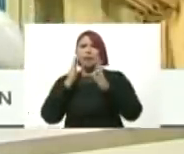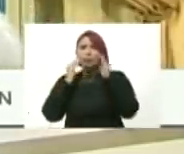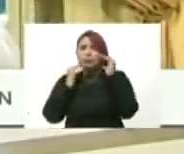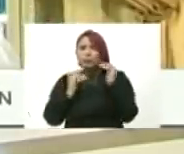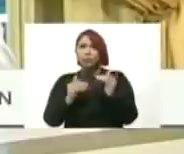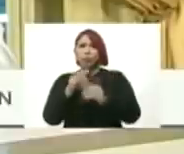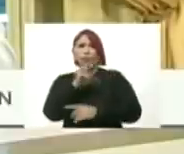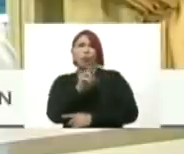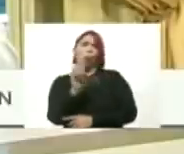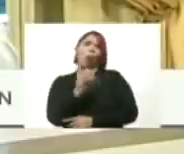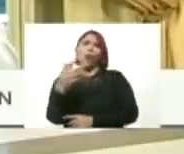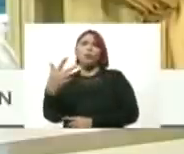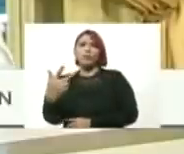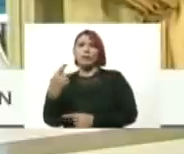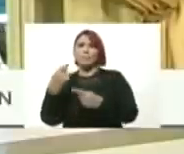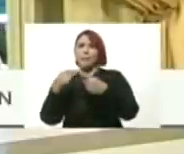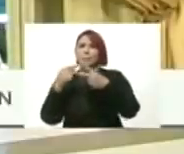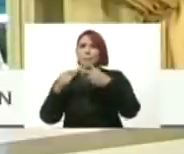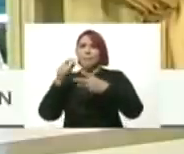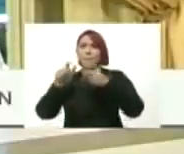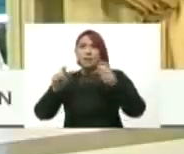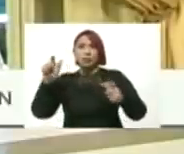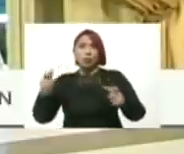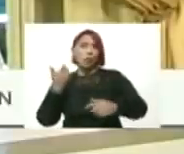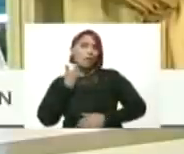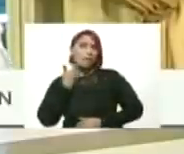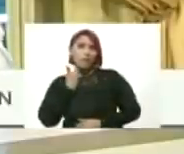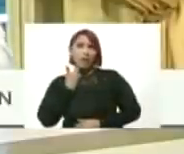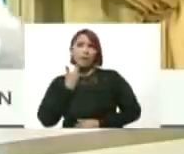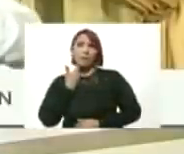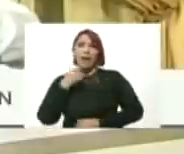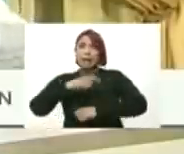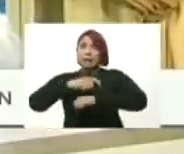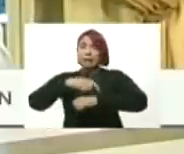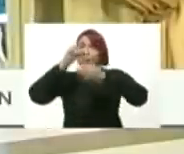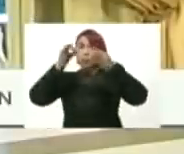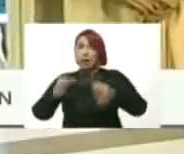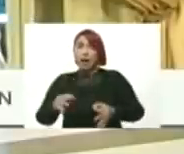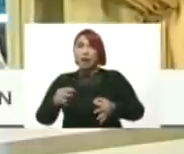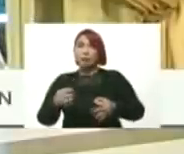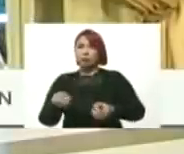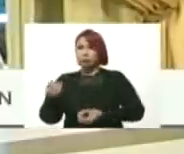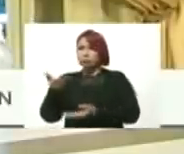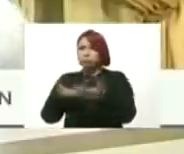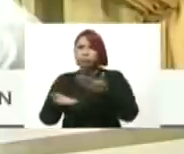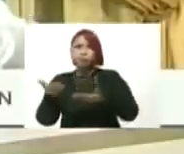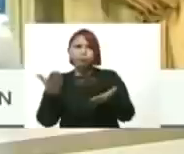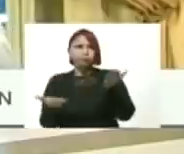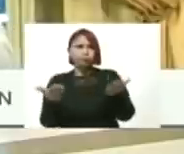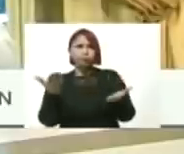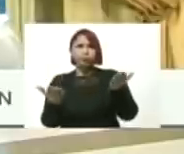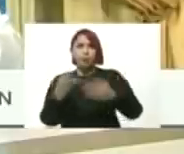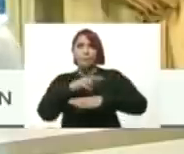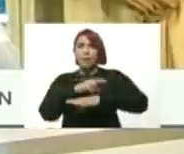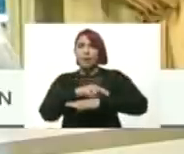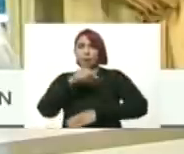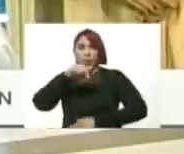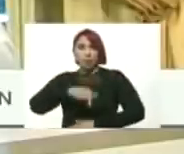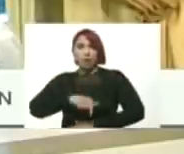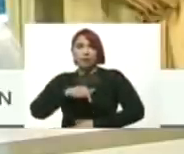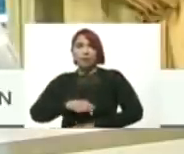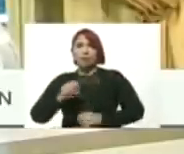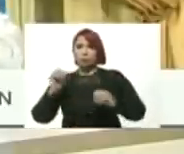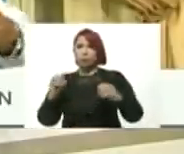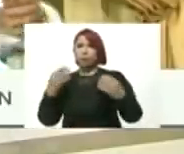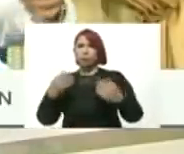en tiempo real y recibir sus orientaciones su sabiduría compararlas con los médicos de aquí y proceder a salvar un